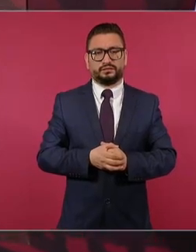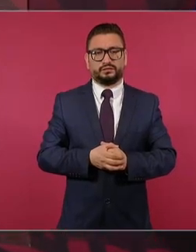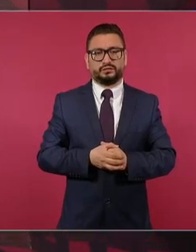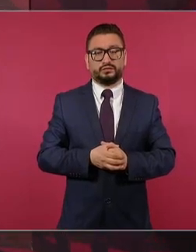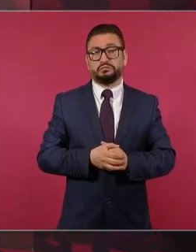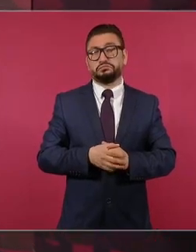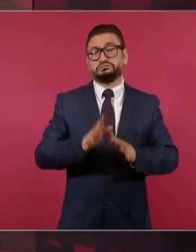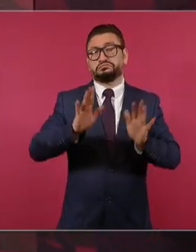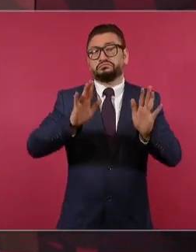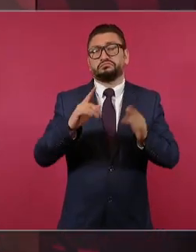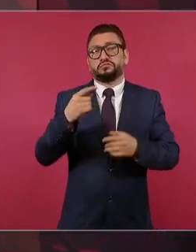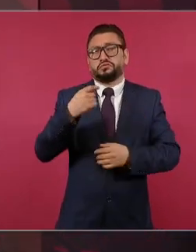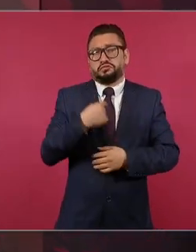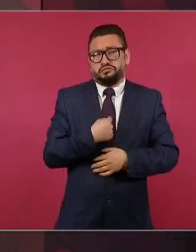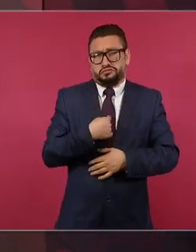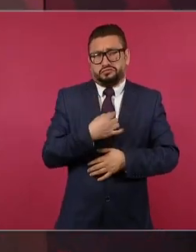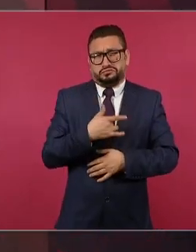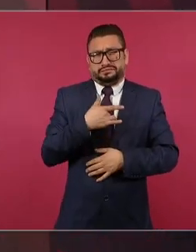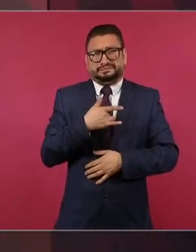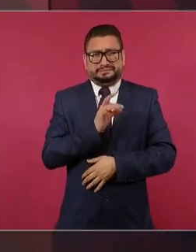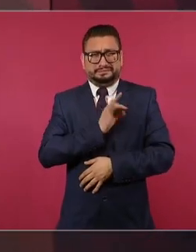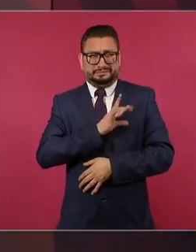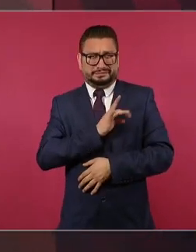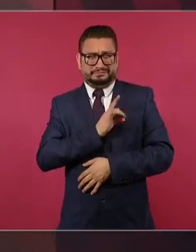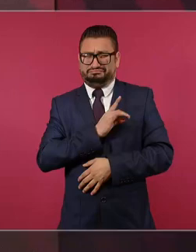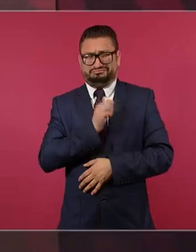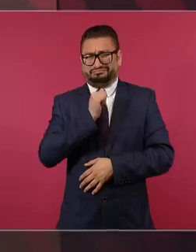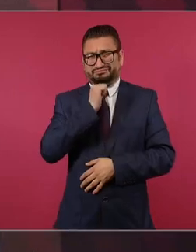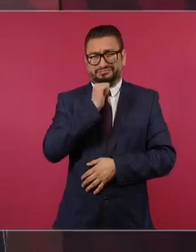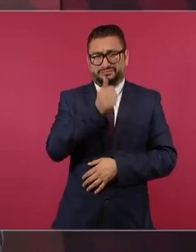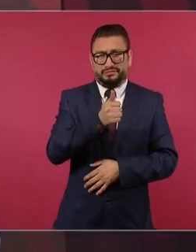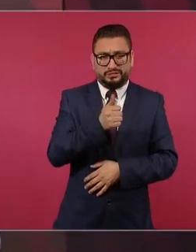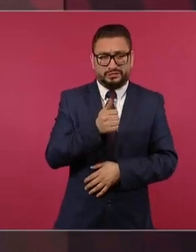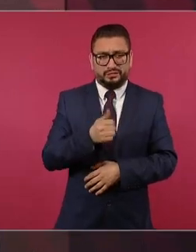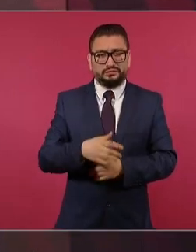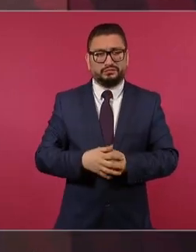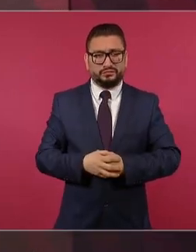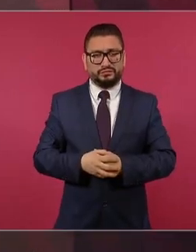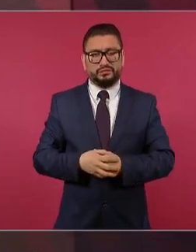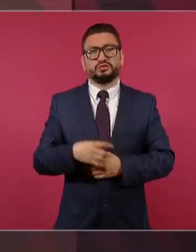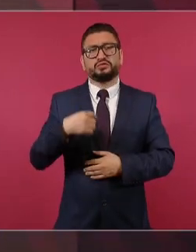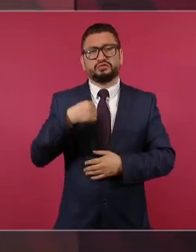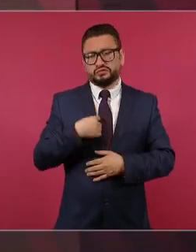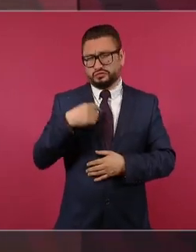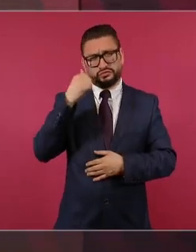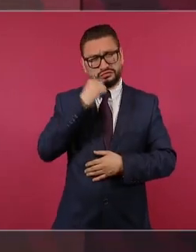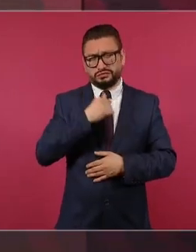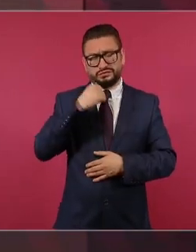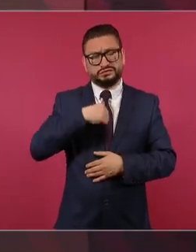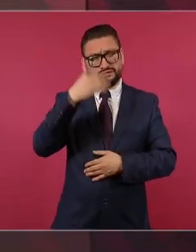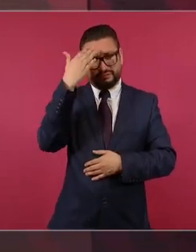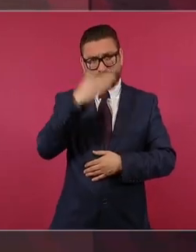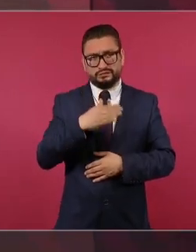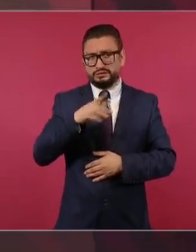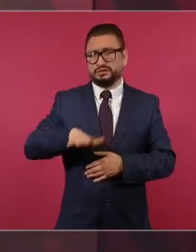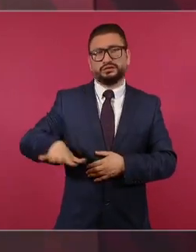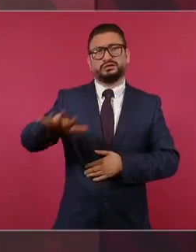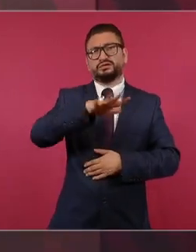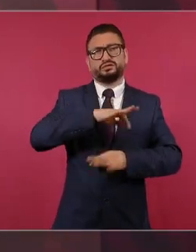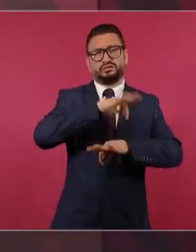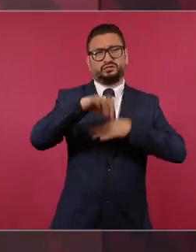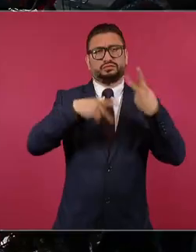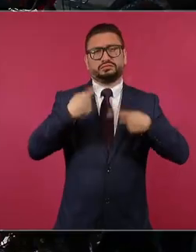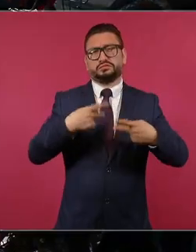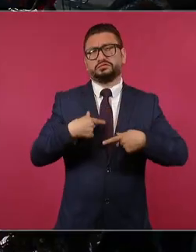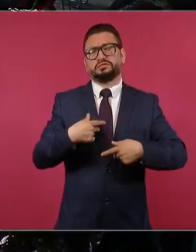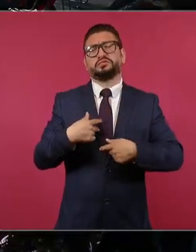no tengo nada que temer y sé que siempre voy a contar con el apoyo del pueblo. En